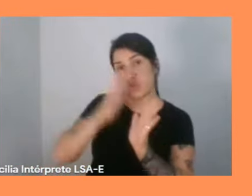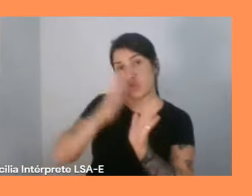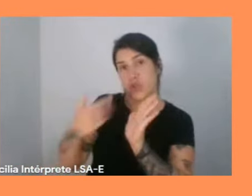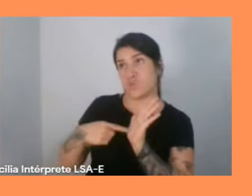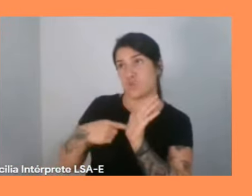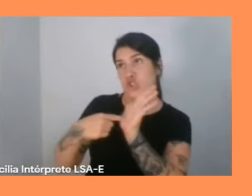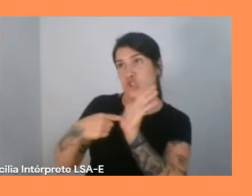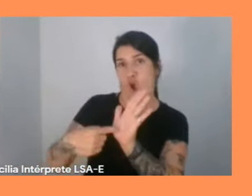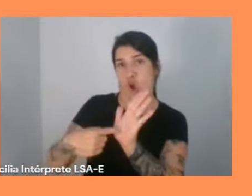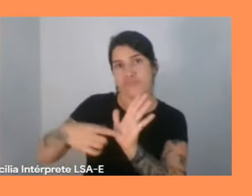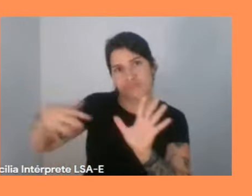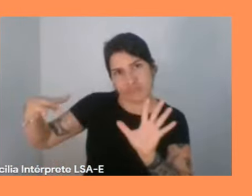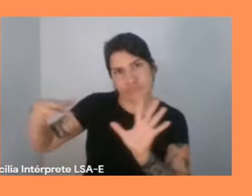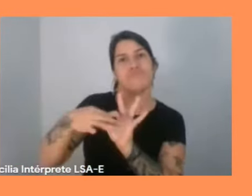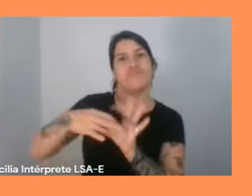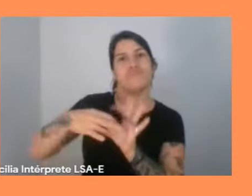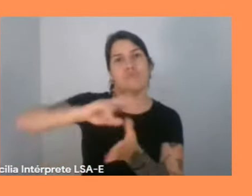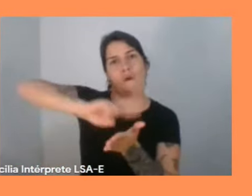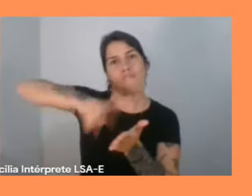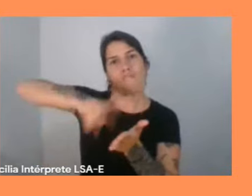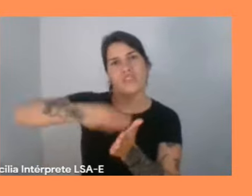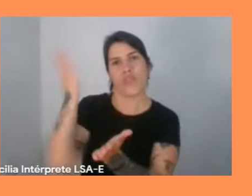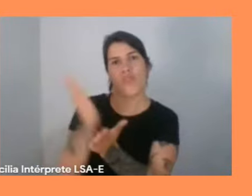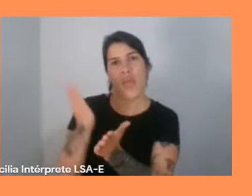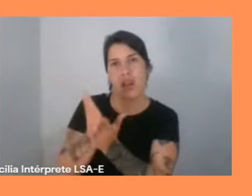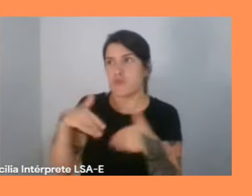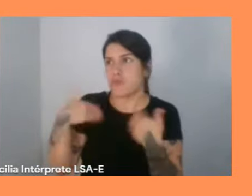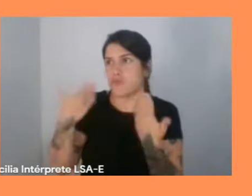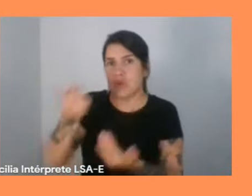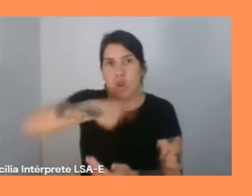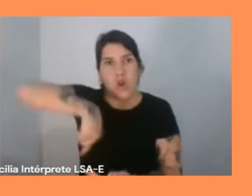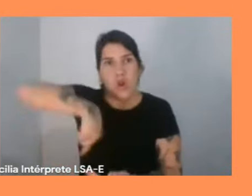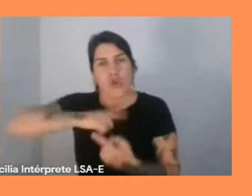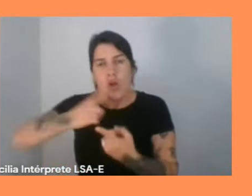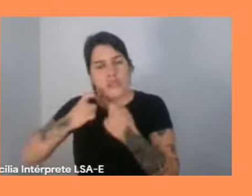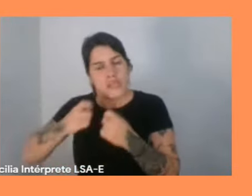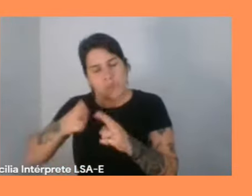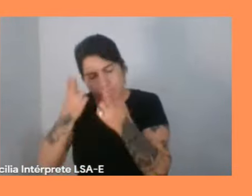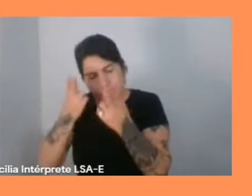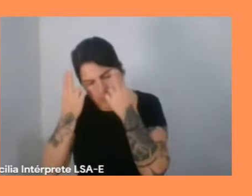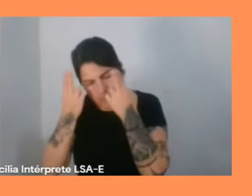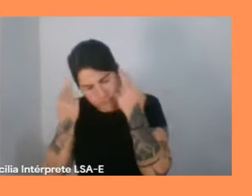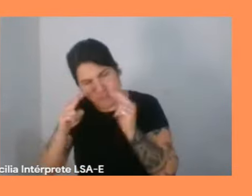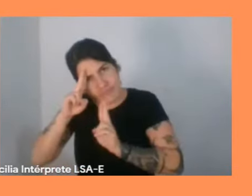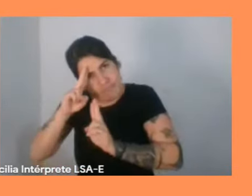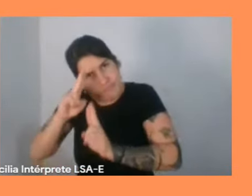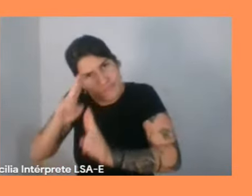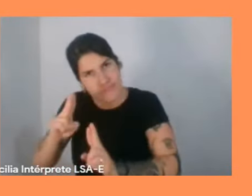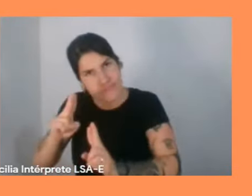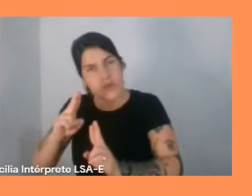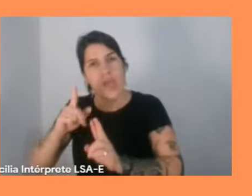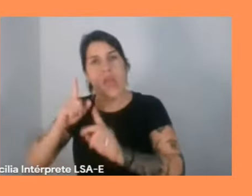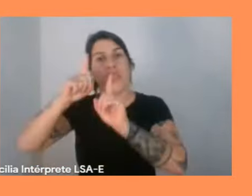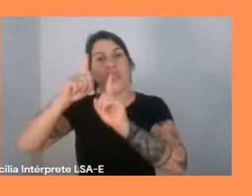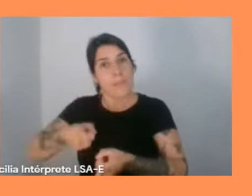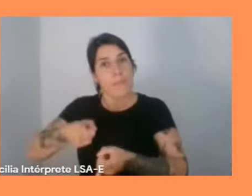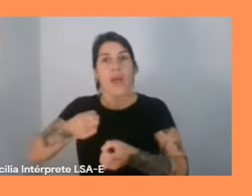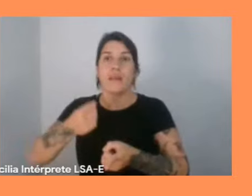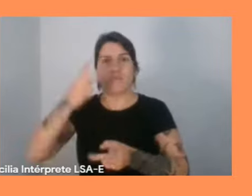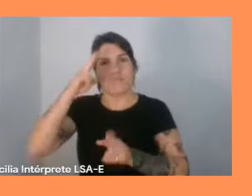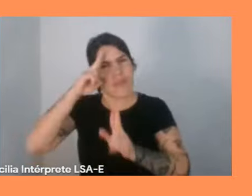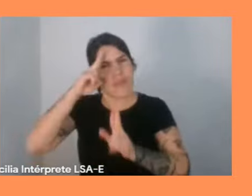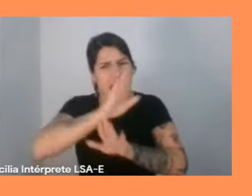y acompañar su autonomía progresiva. Sus voces y decisiones deben ser escuchadas de